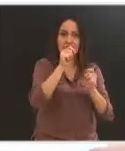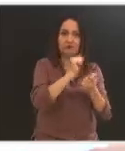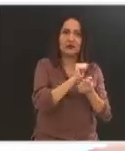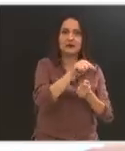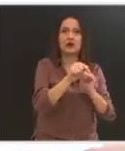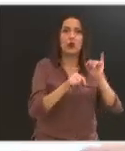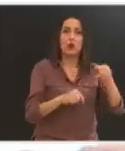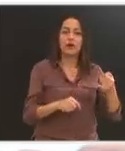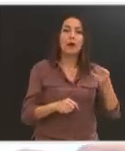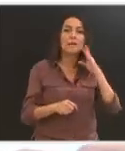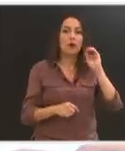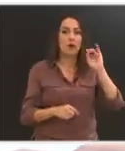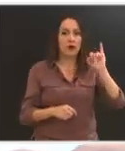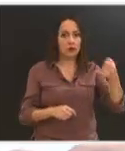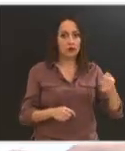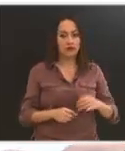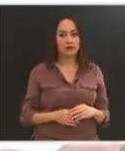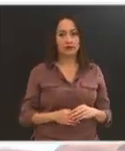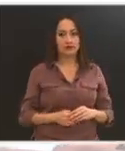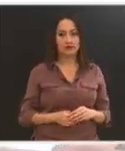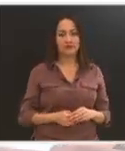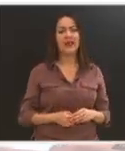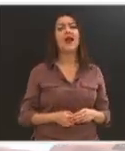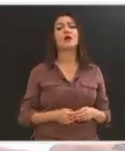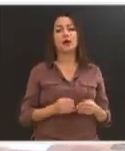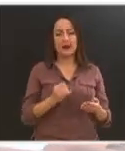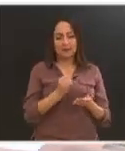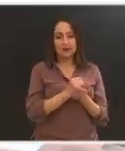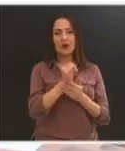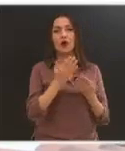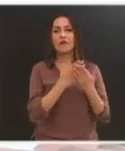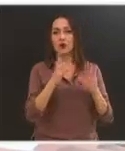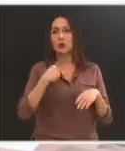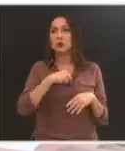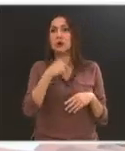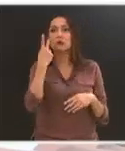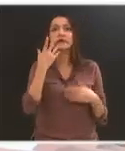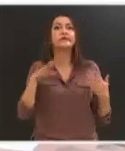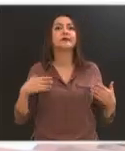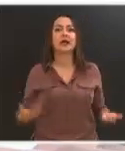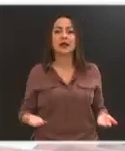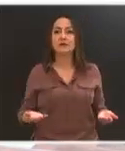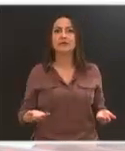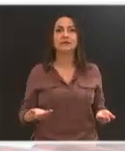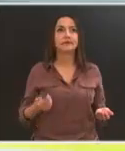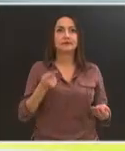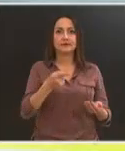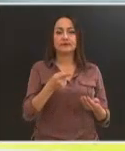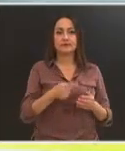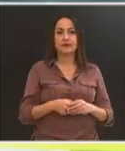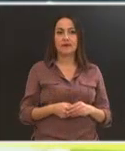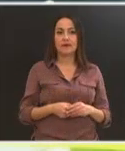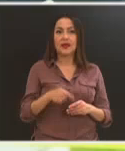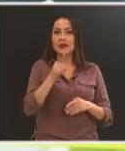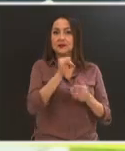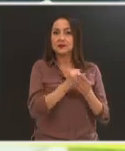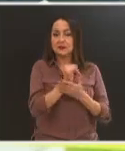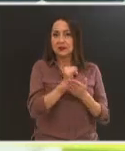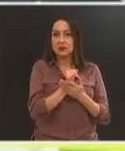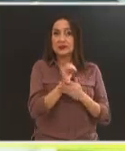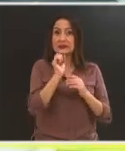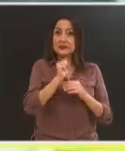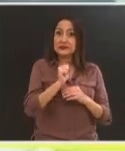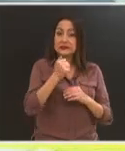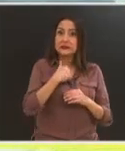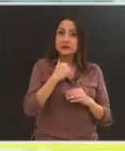este jueves por el OIJ. Hay una investigación abierta, vamos a ver qué determinan esas investigaciones y en caso